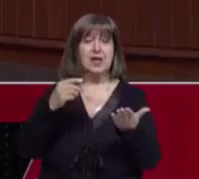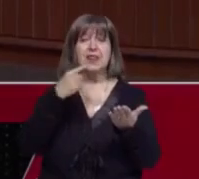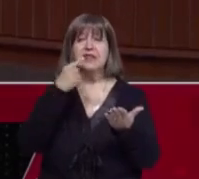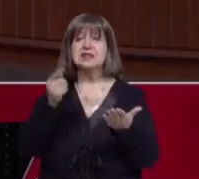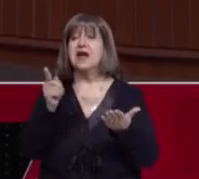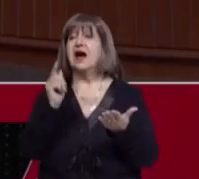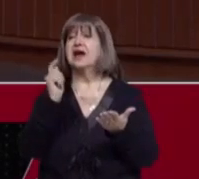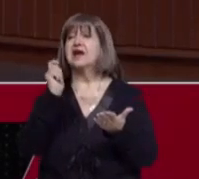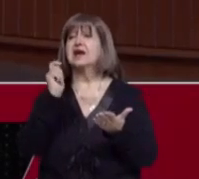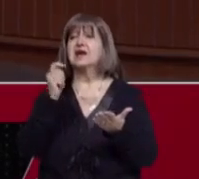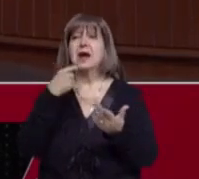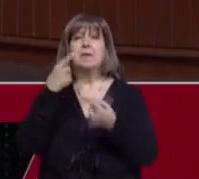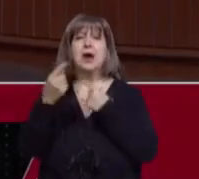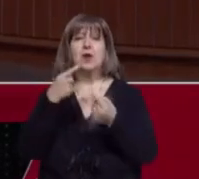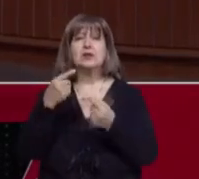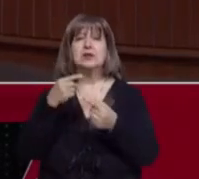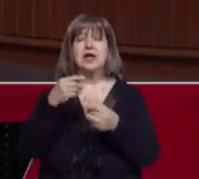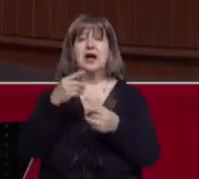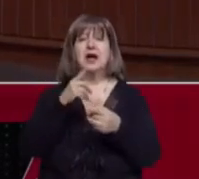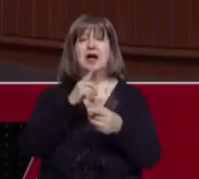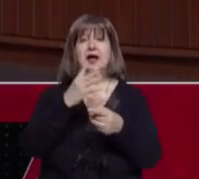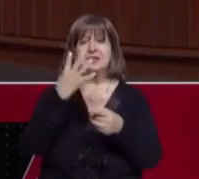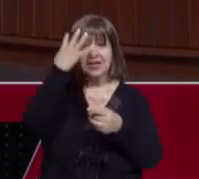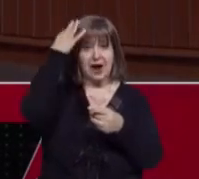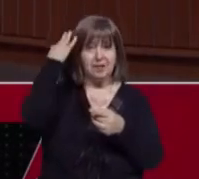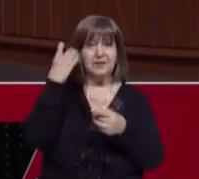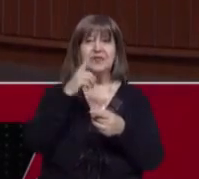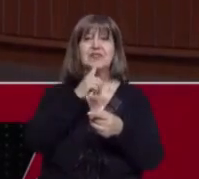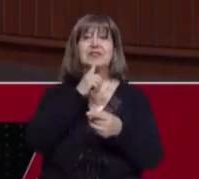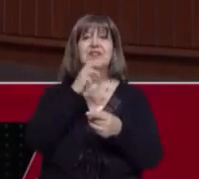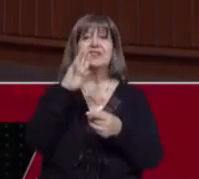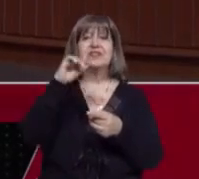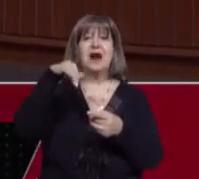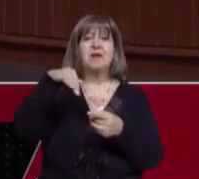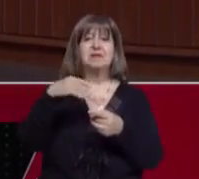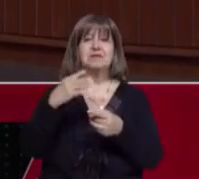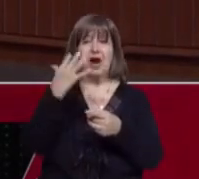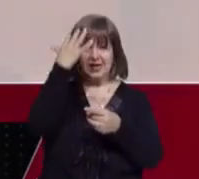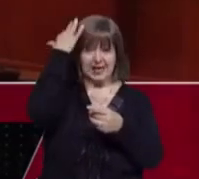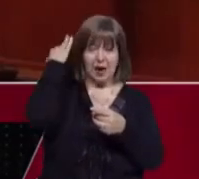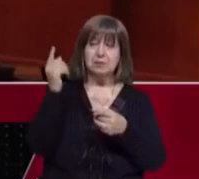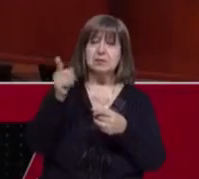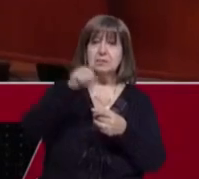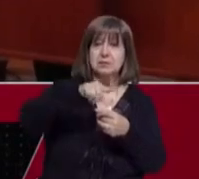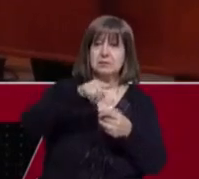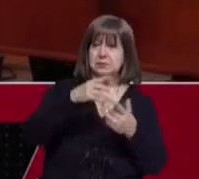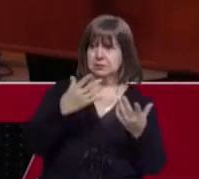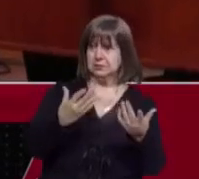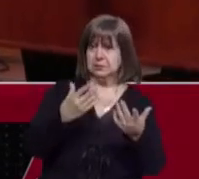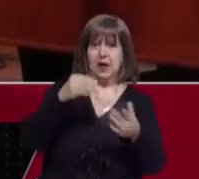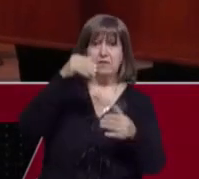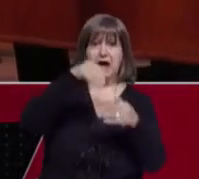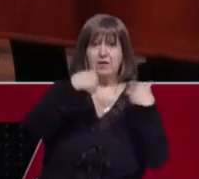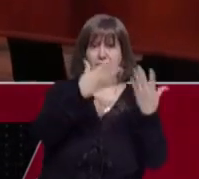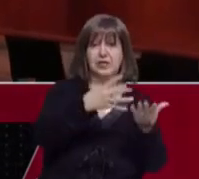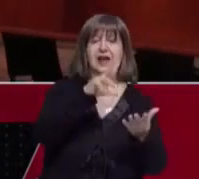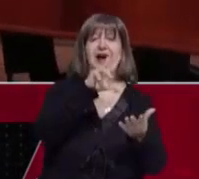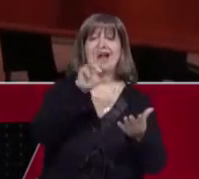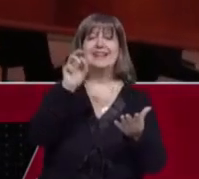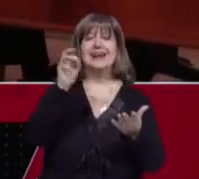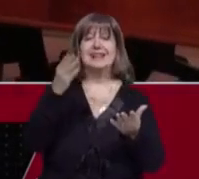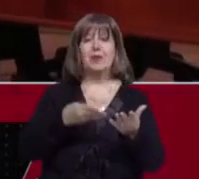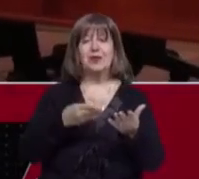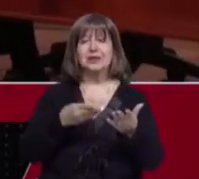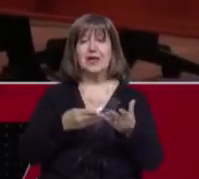a Trump. Esto sería realmente sorprendente. ¿Y por qué tiene que ver esto? Y porque no